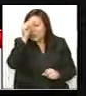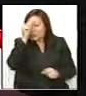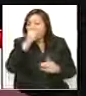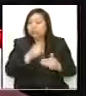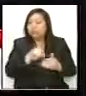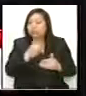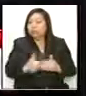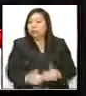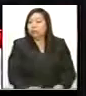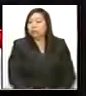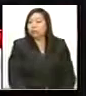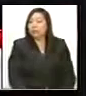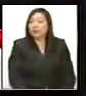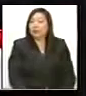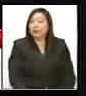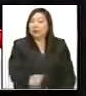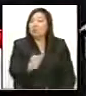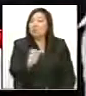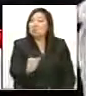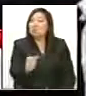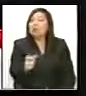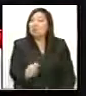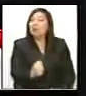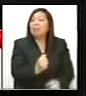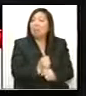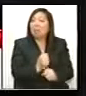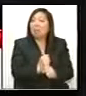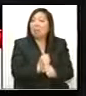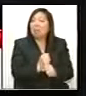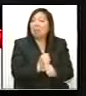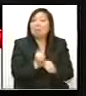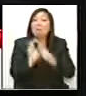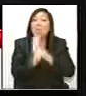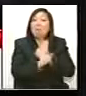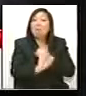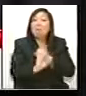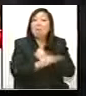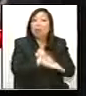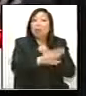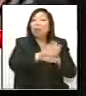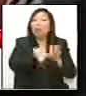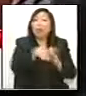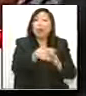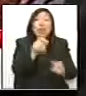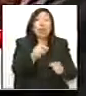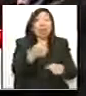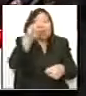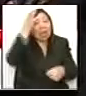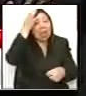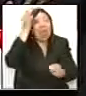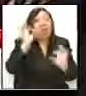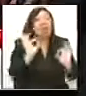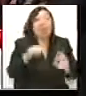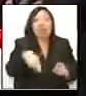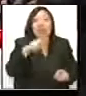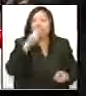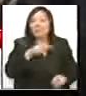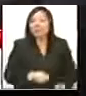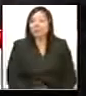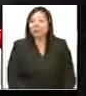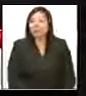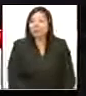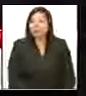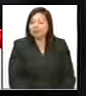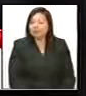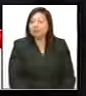extremas, agradecerle a su personal, trabajamos y logramos proteger a nuestra población y a todos los que viven en este país. Para